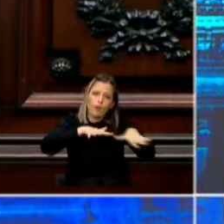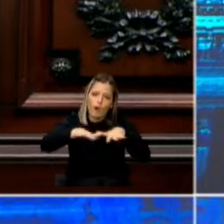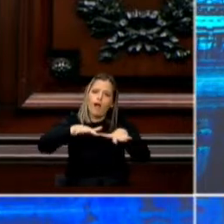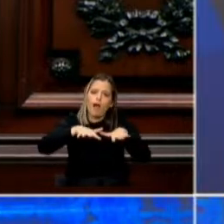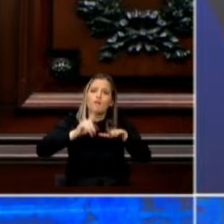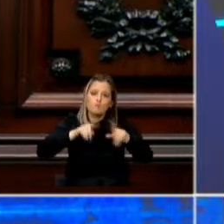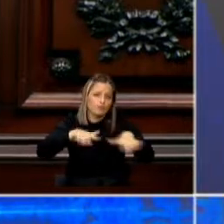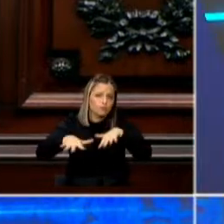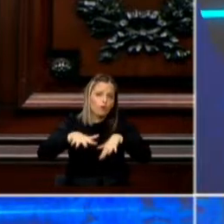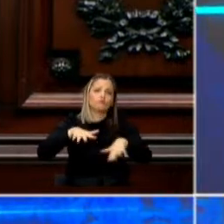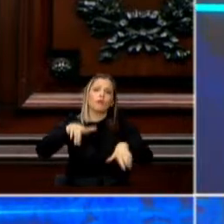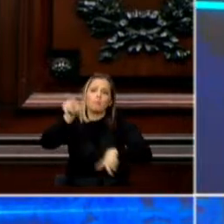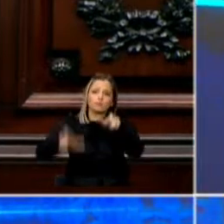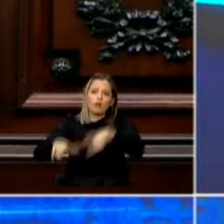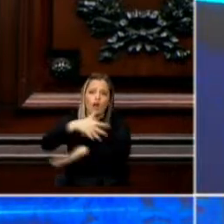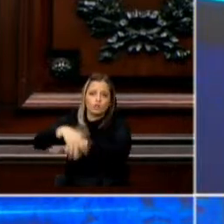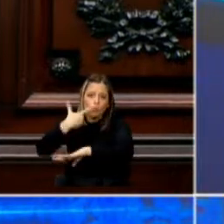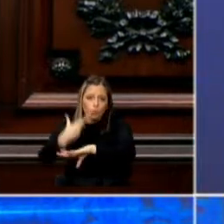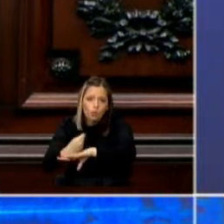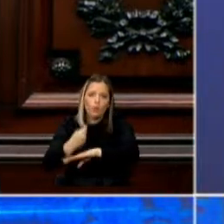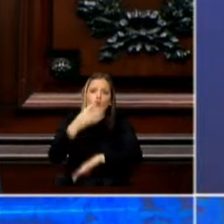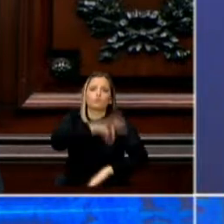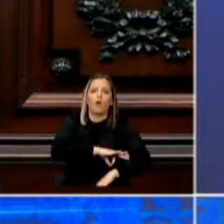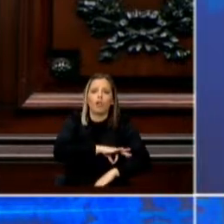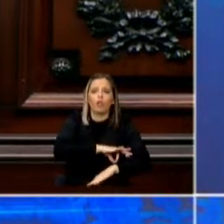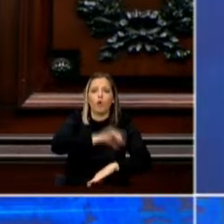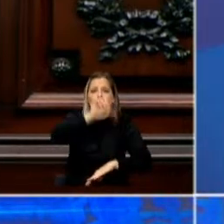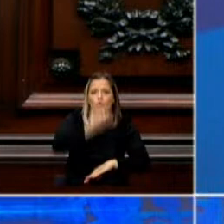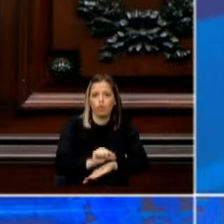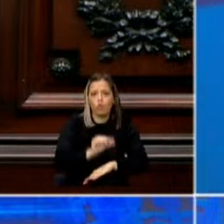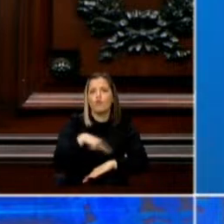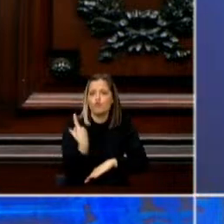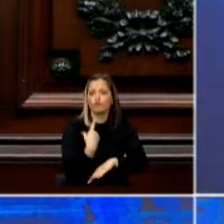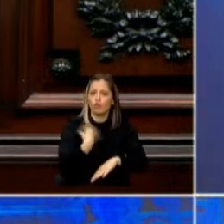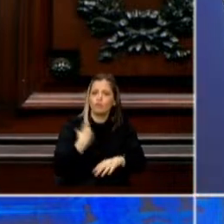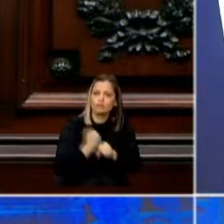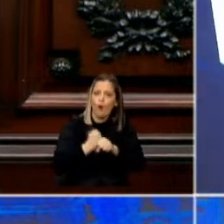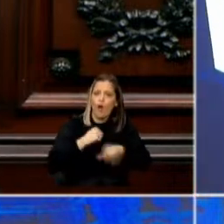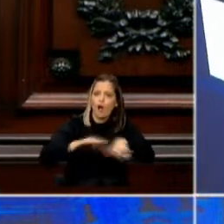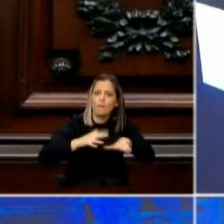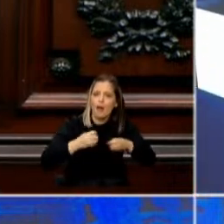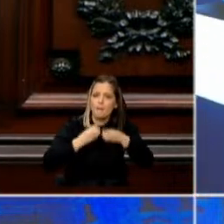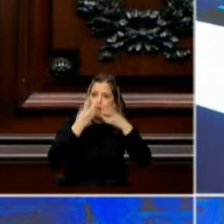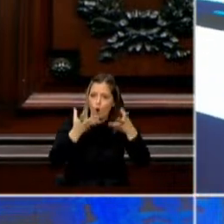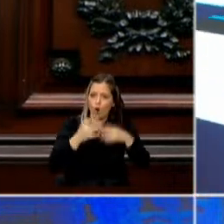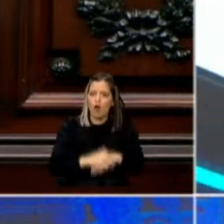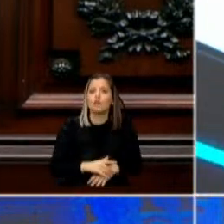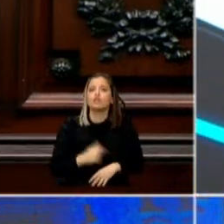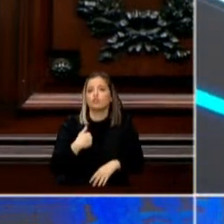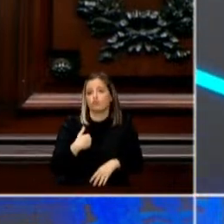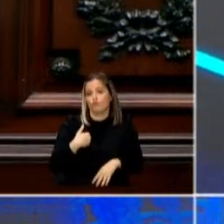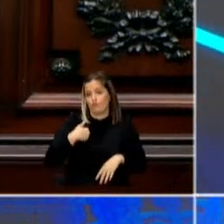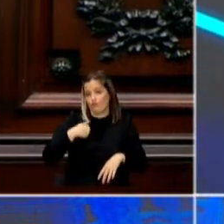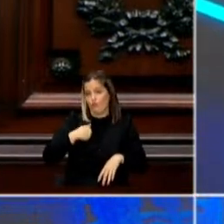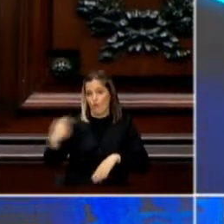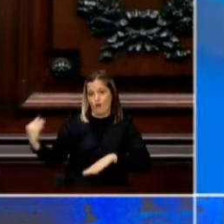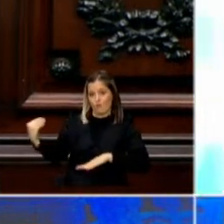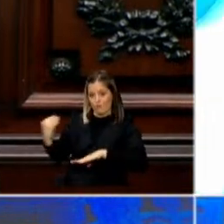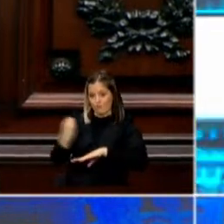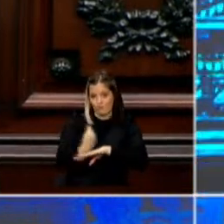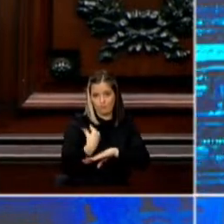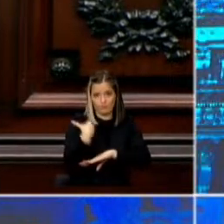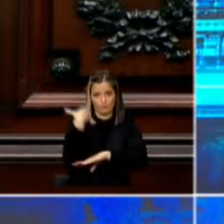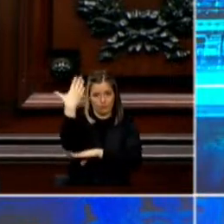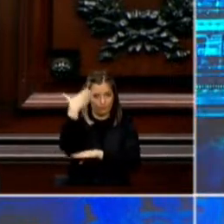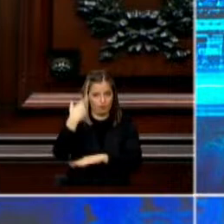Congreso Nacional, respondiendo por escrito la gran cantidad de preguntas que formularon los diputados